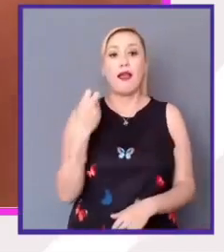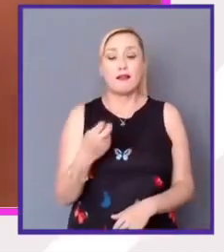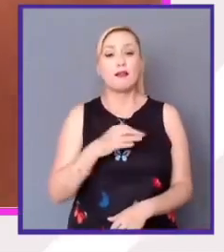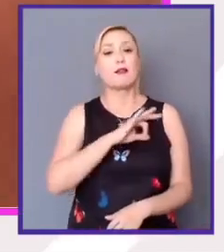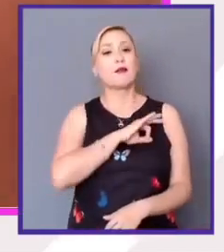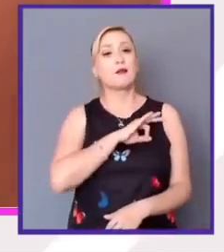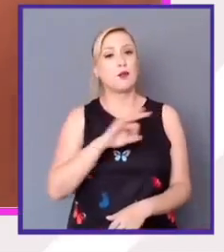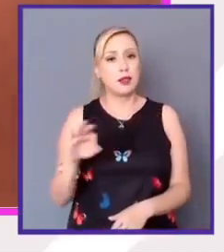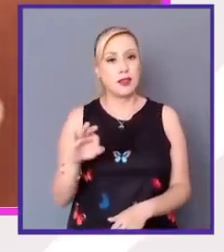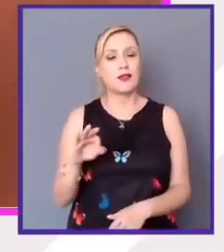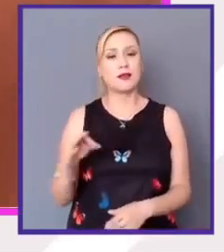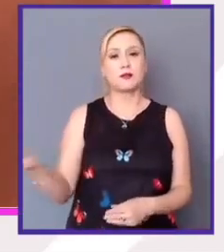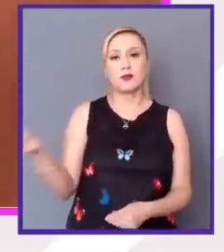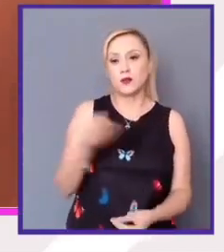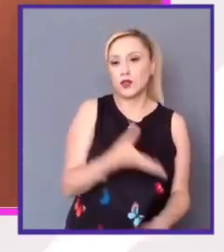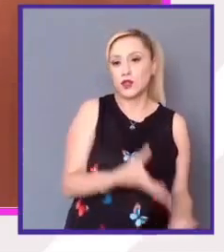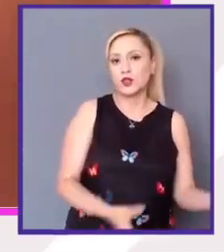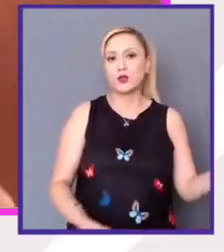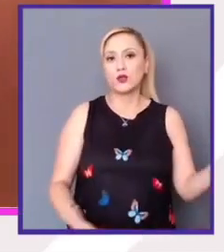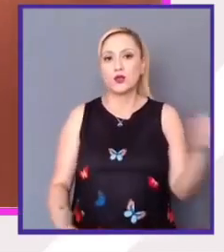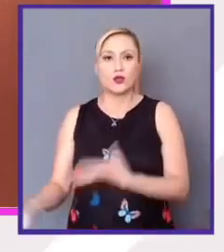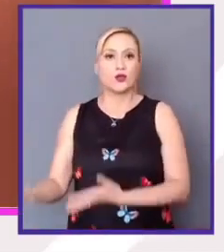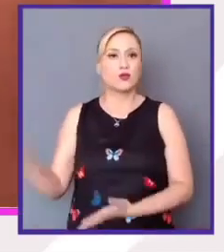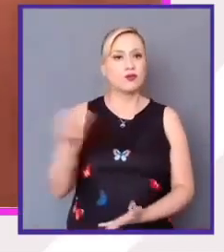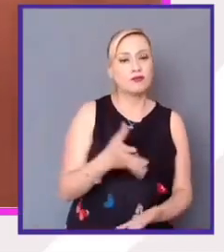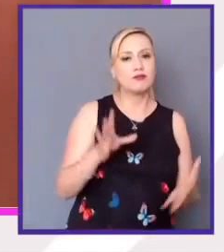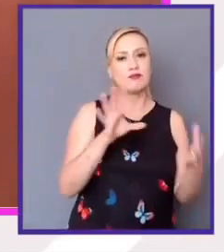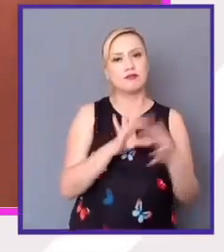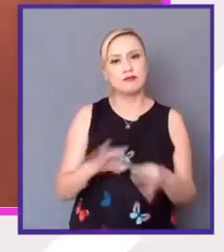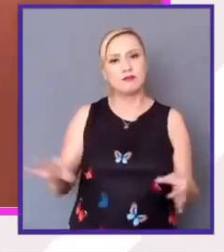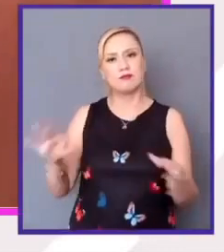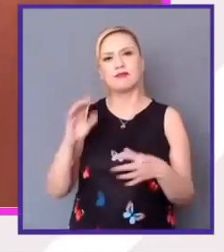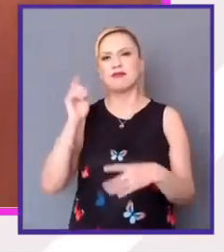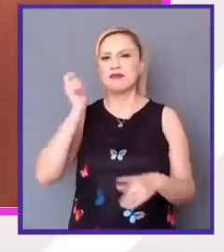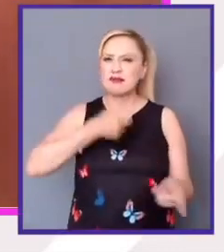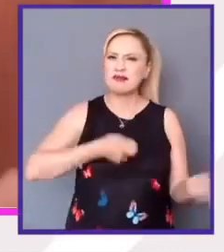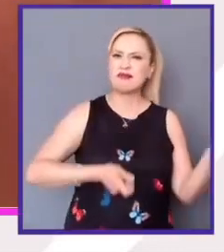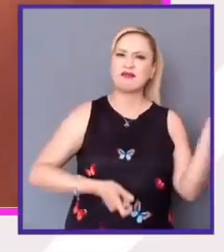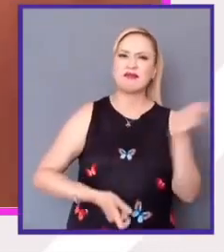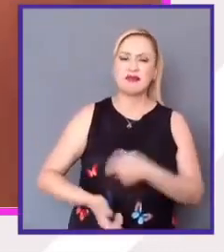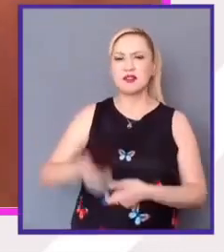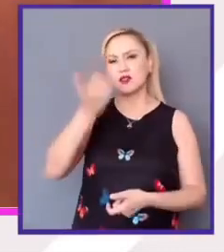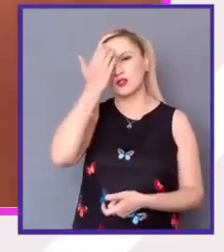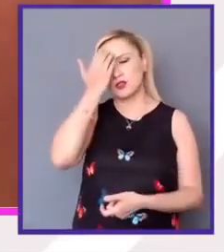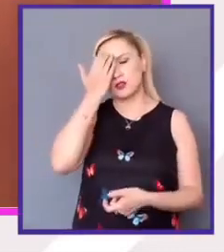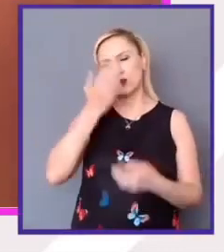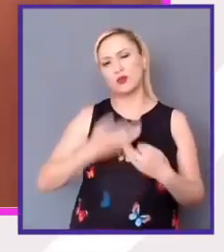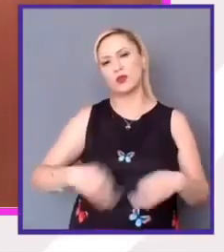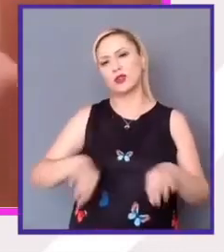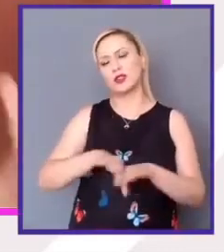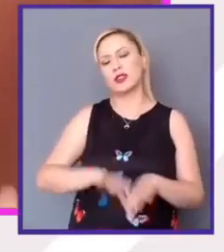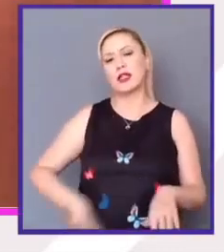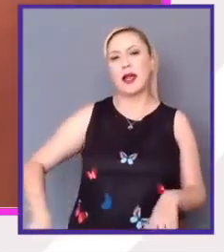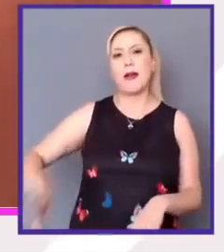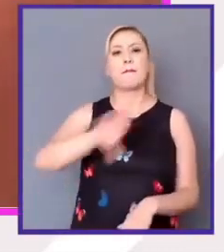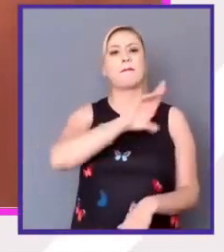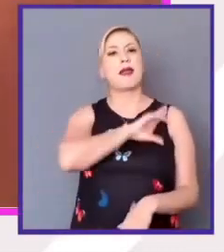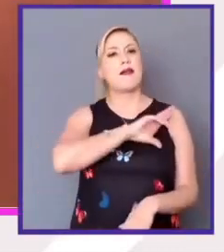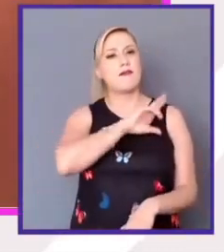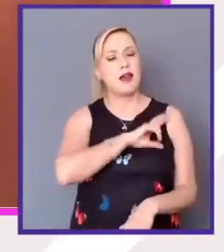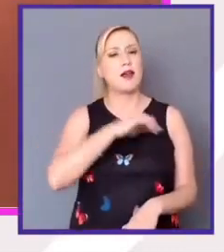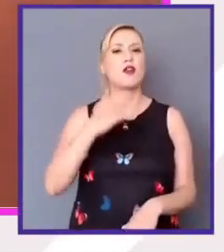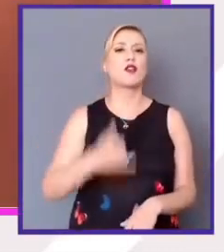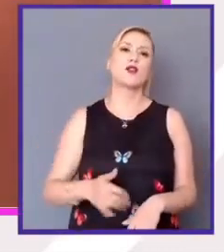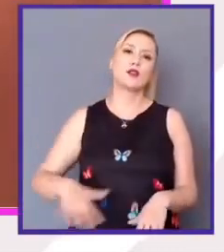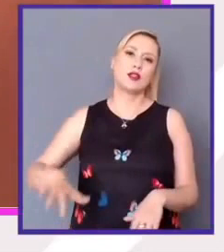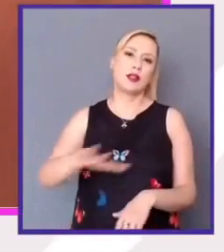pueden retroalimentarse y también puede haber un intercambio importante entre los sectores privados y las organizaciones de